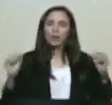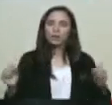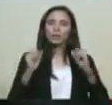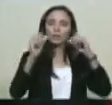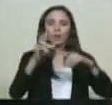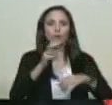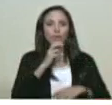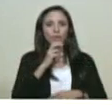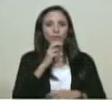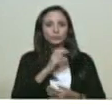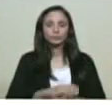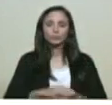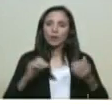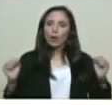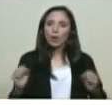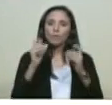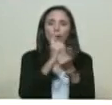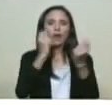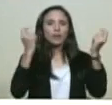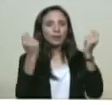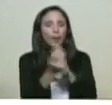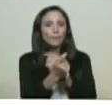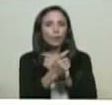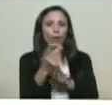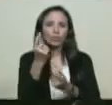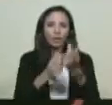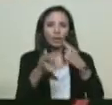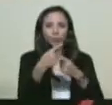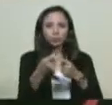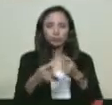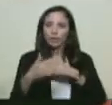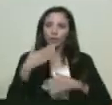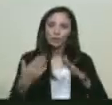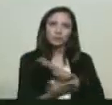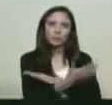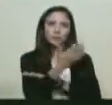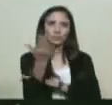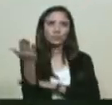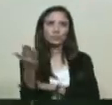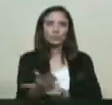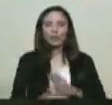oro. Que viva la reconversión monetaria. Gracias, Venezuela.